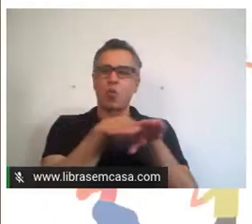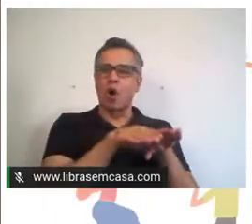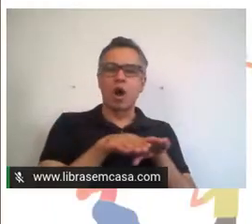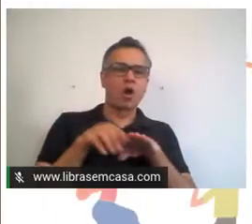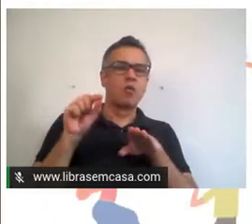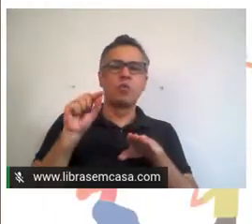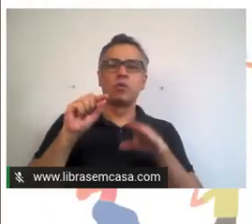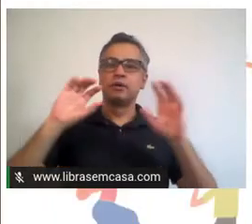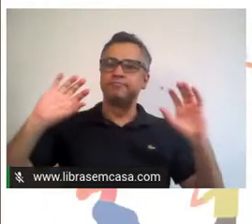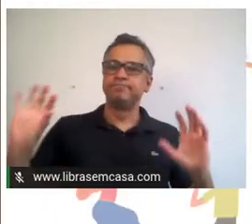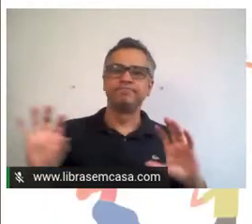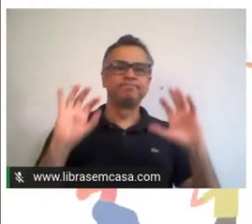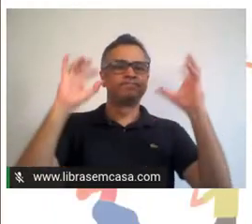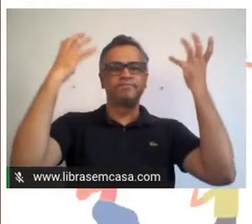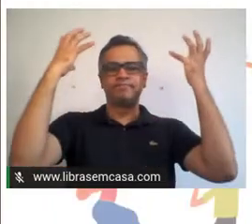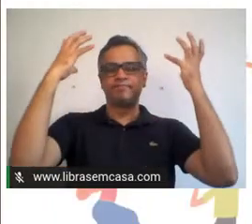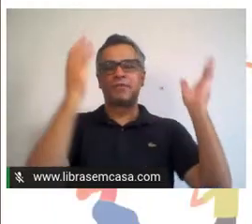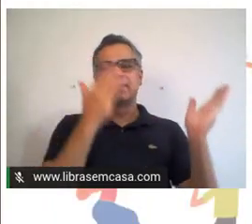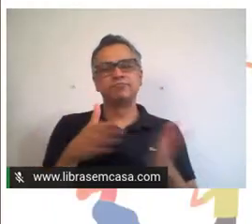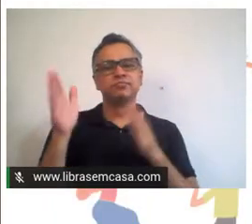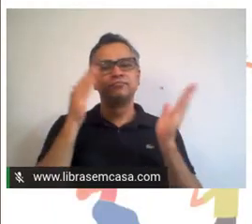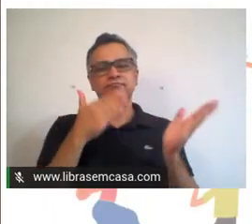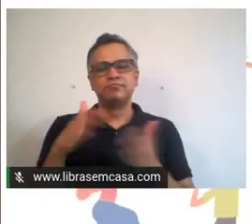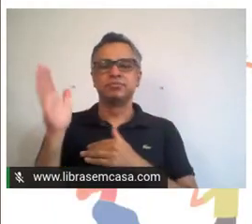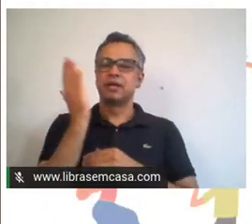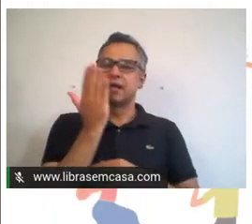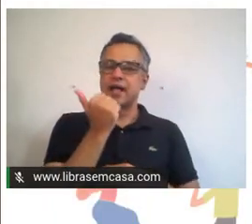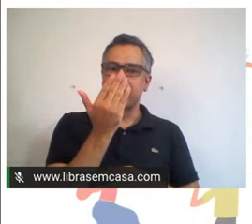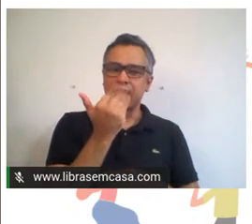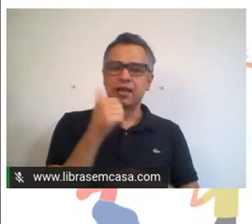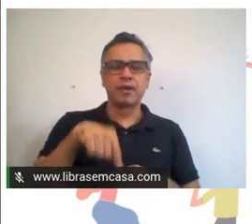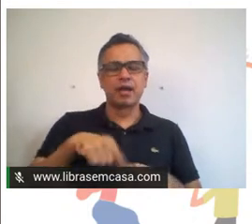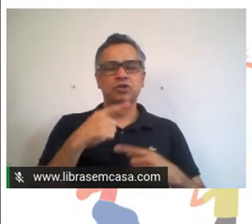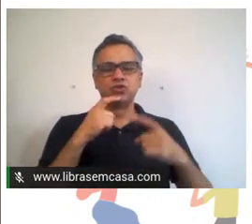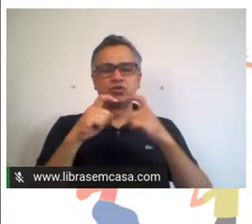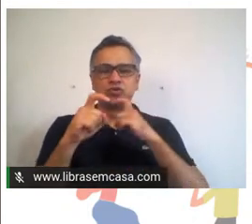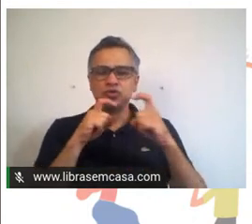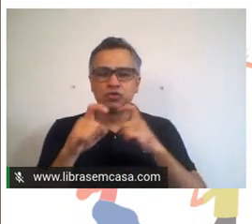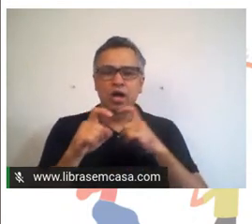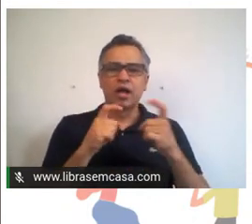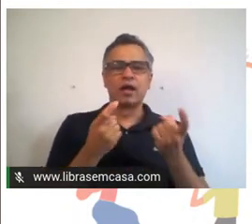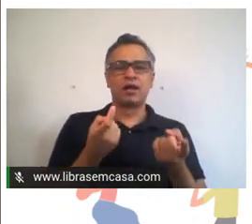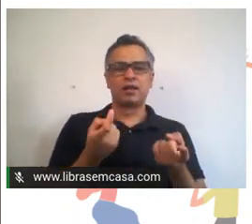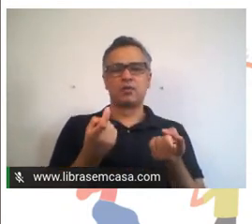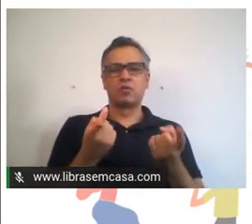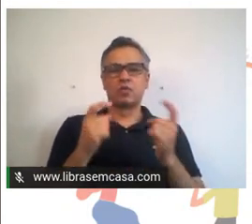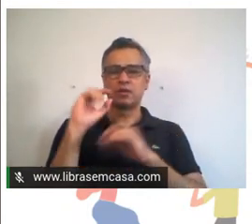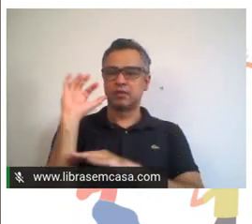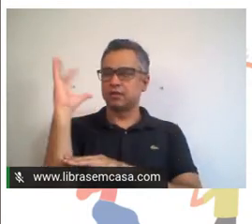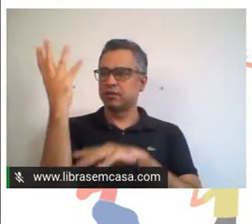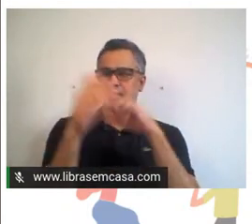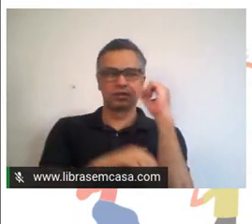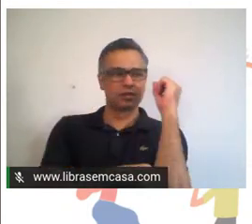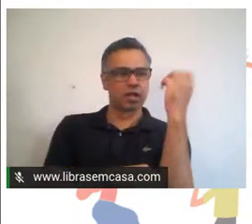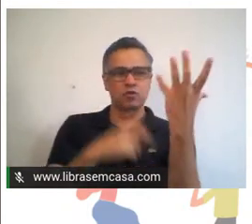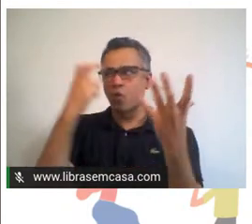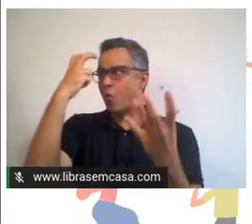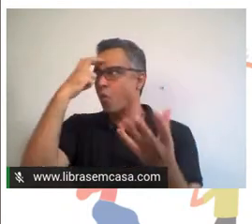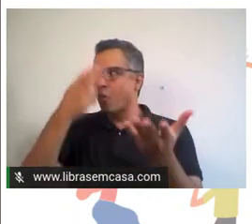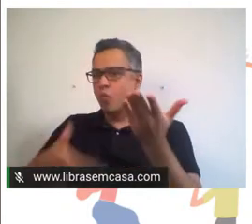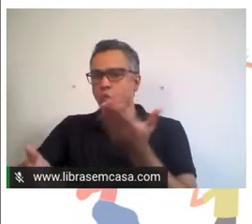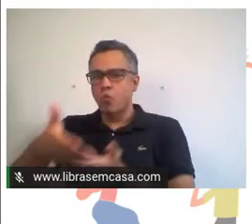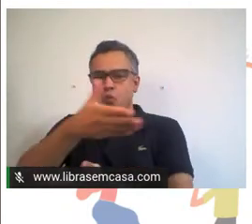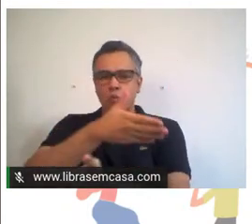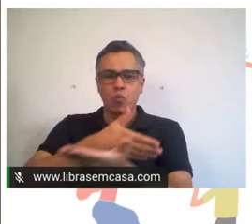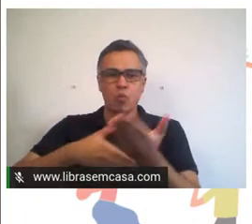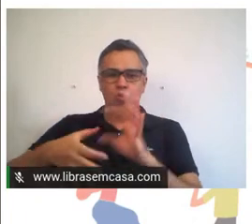de la producción alimentaria como este diálogo entre la naturaleza y las diversas culturas que hacen de